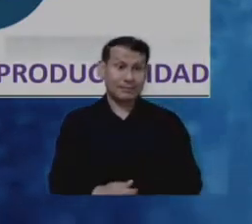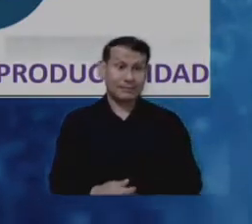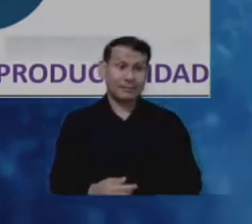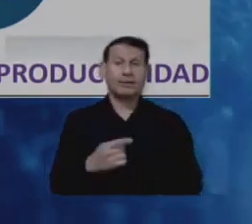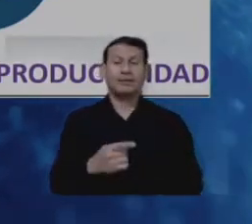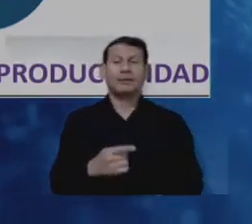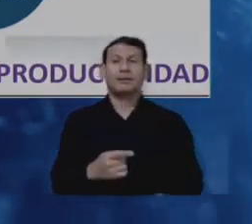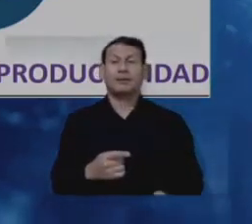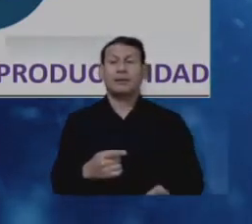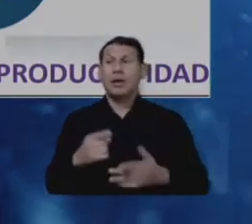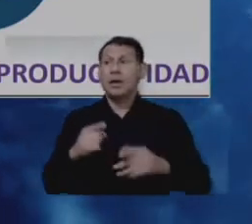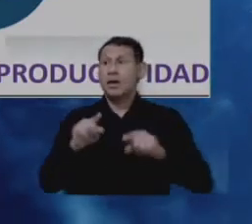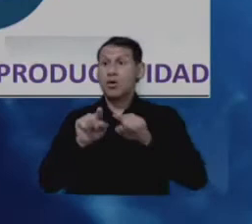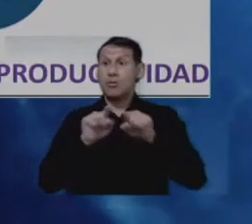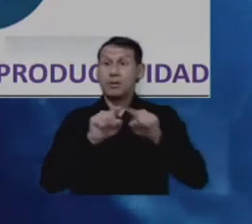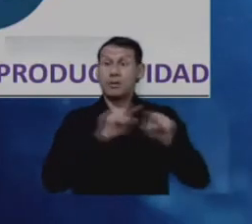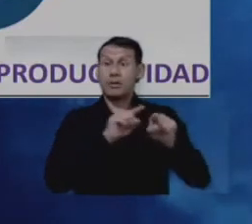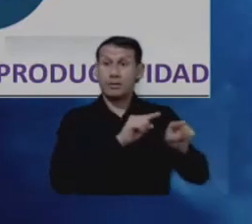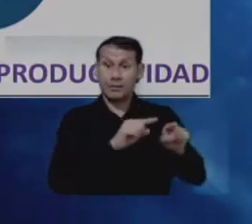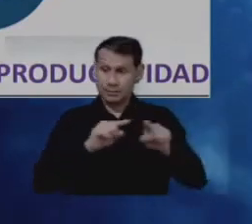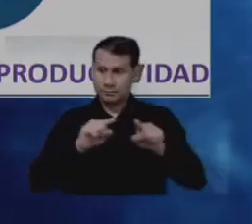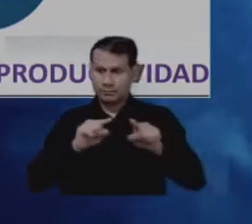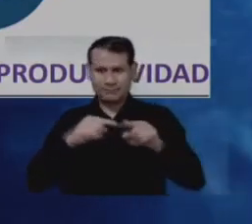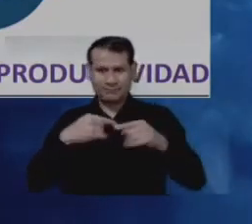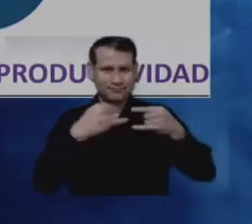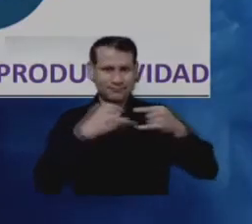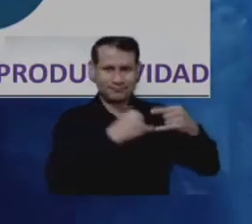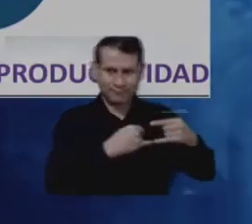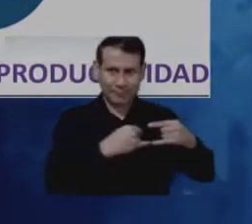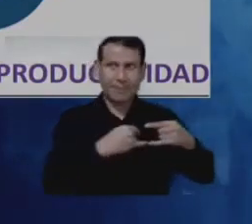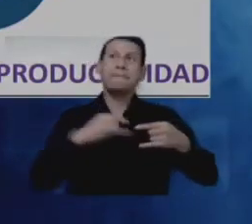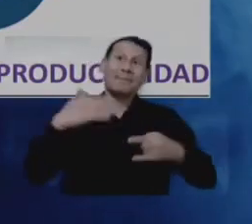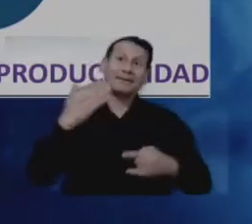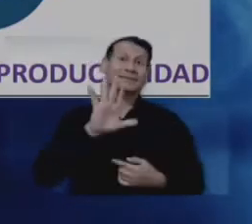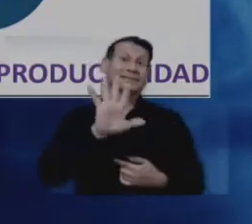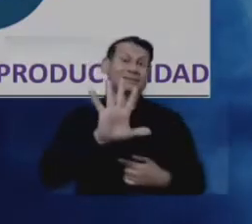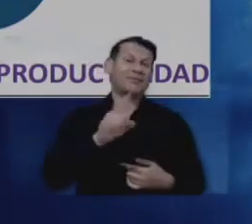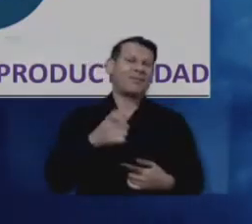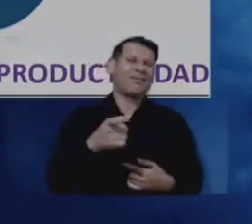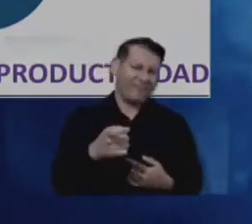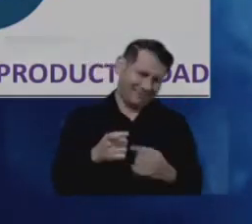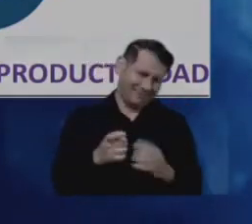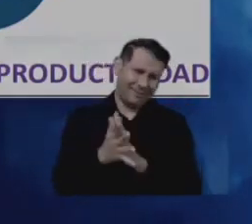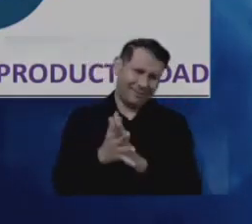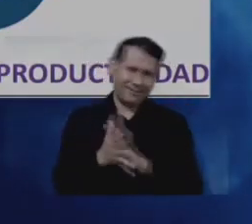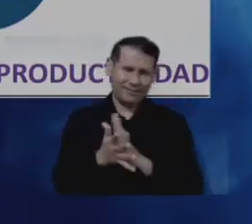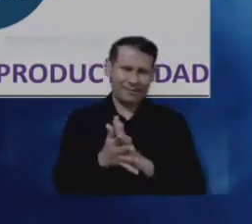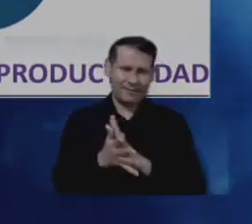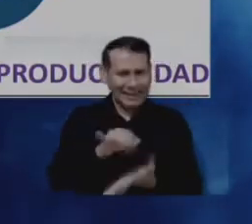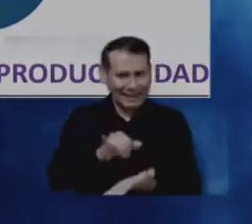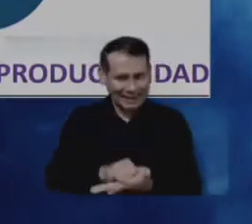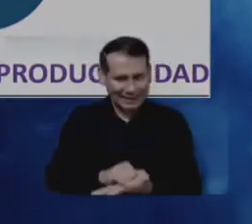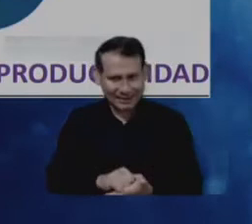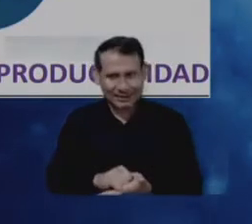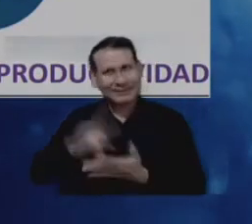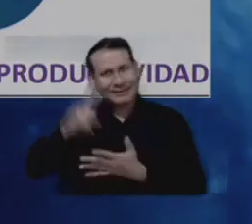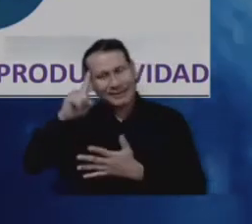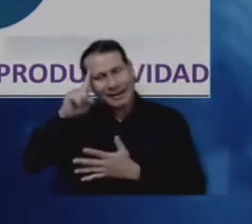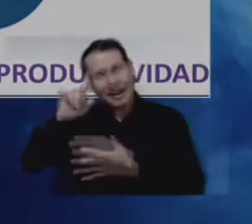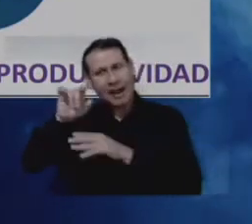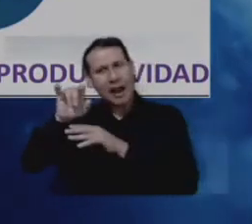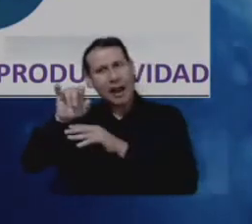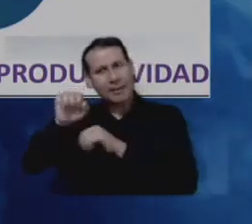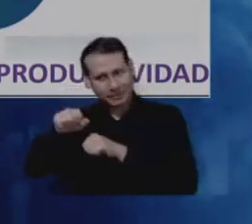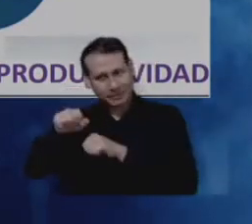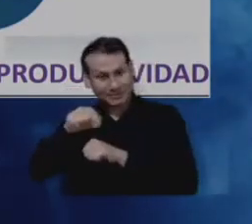espectro, y lo que seguramente hablaremos de 5G, pues es toda esa capacidad de llevarlo a materializar unas mejores